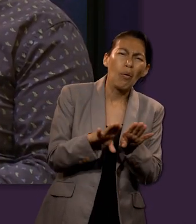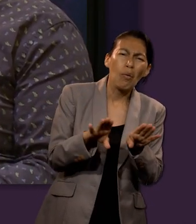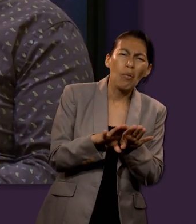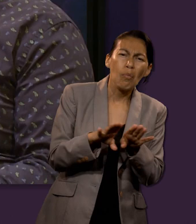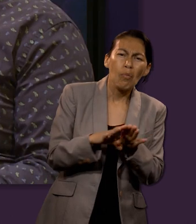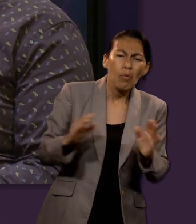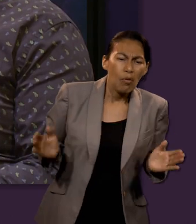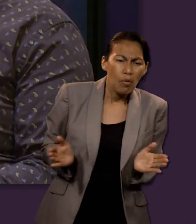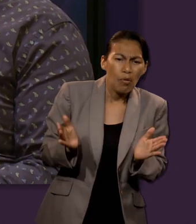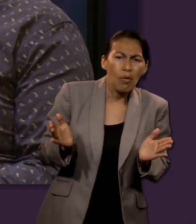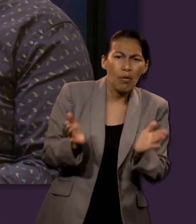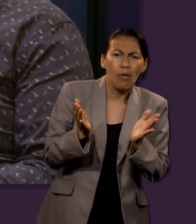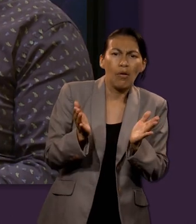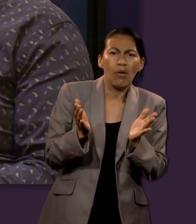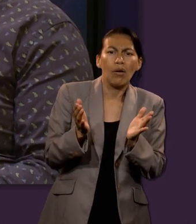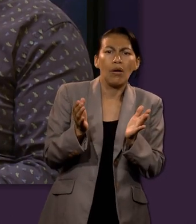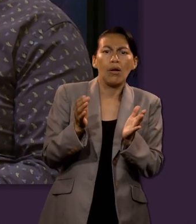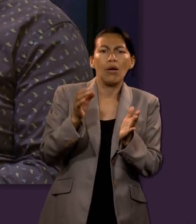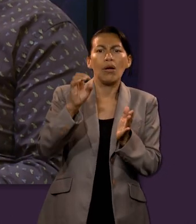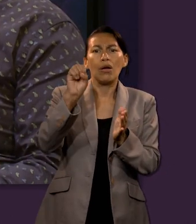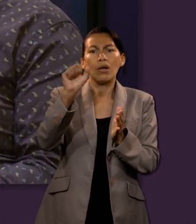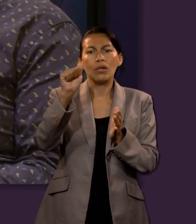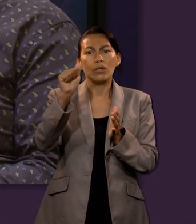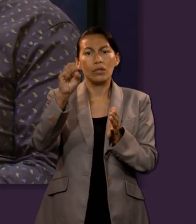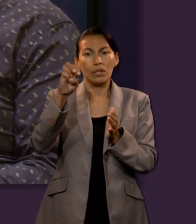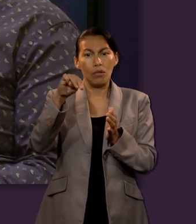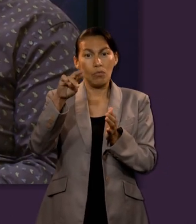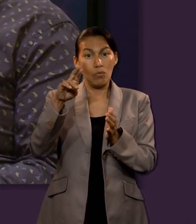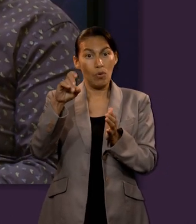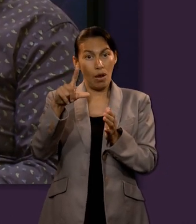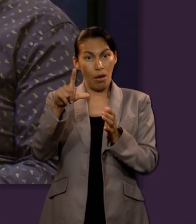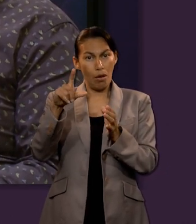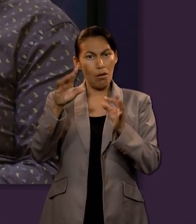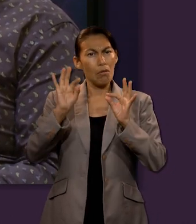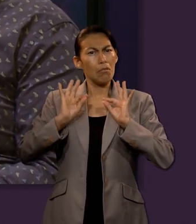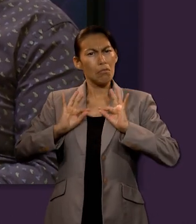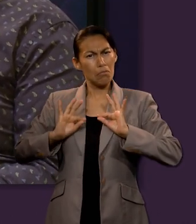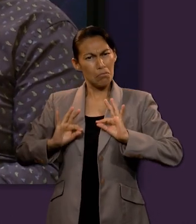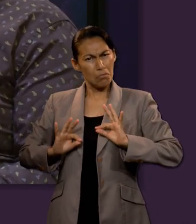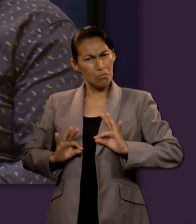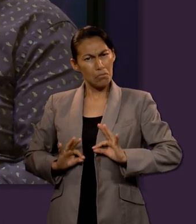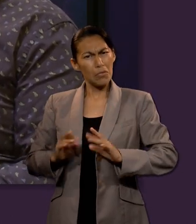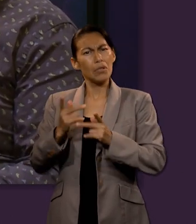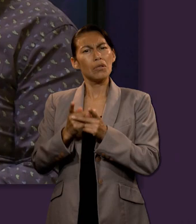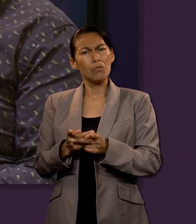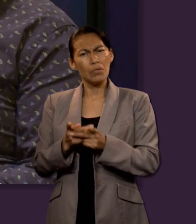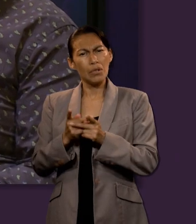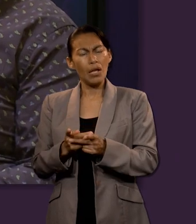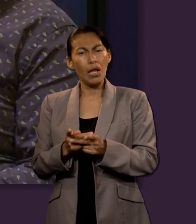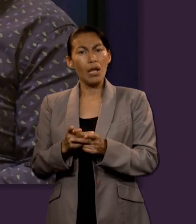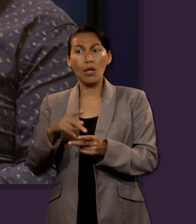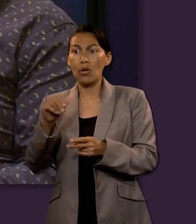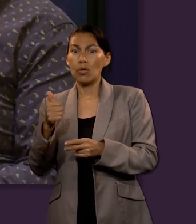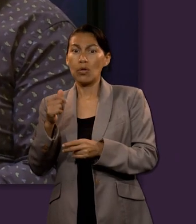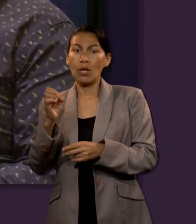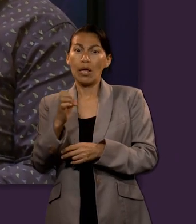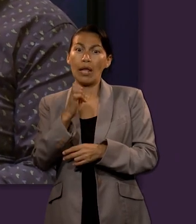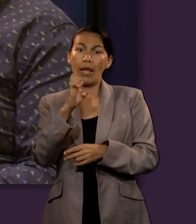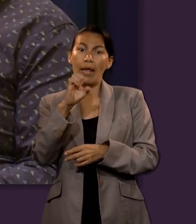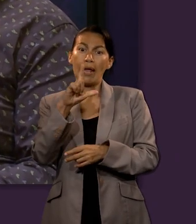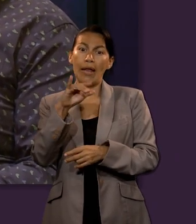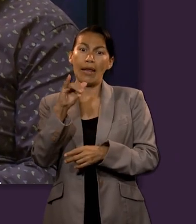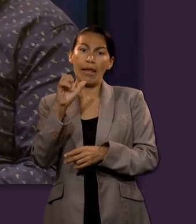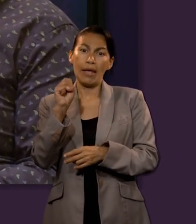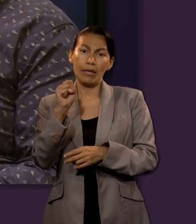que samuel fuera muy templado y esperara y que ocasionó que